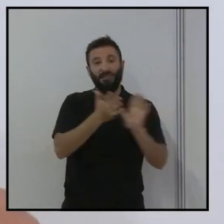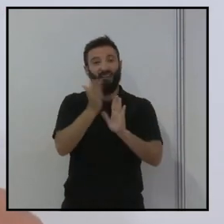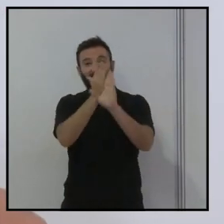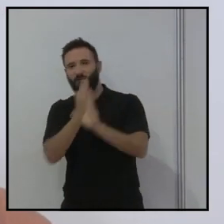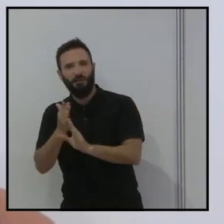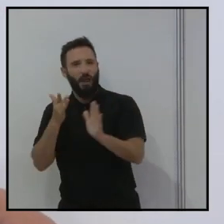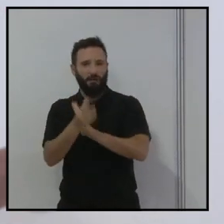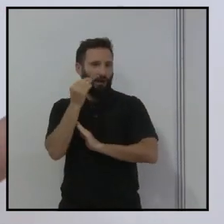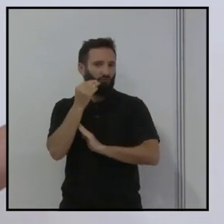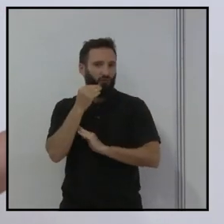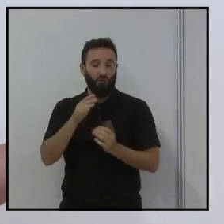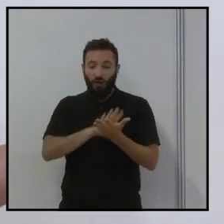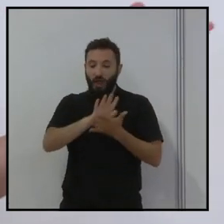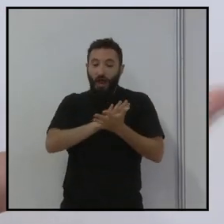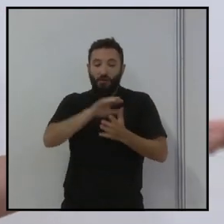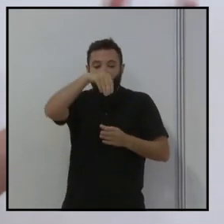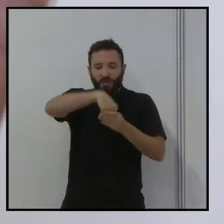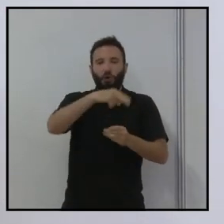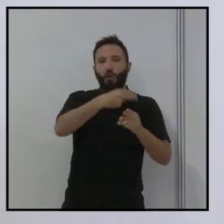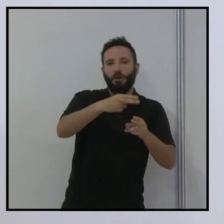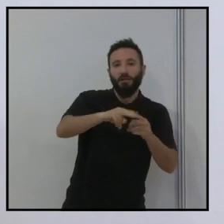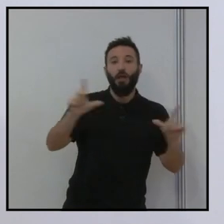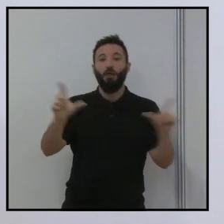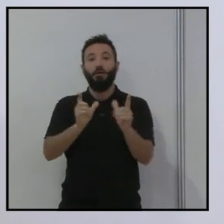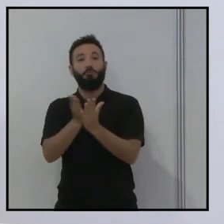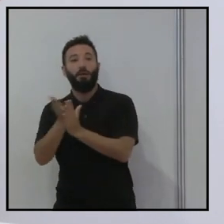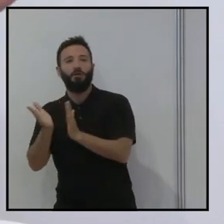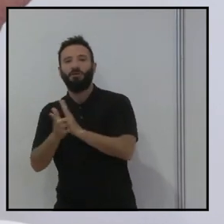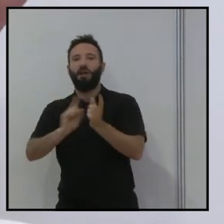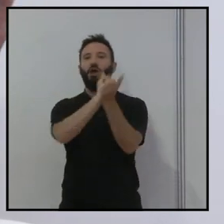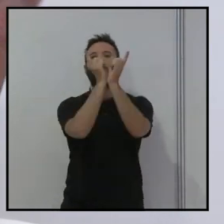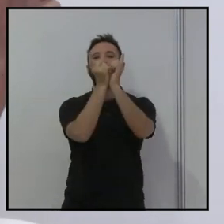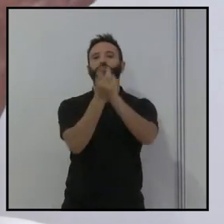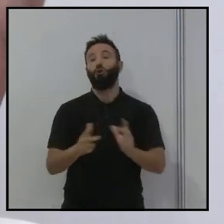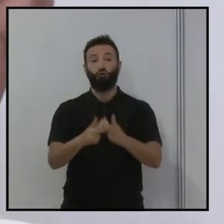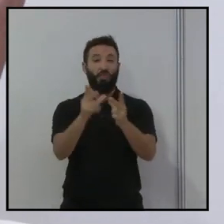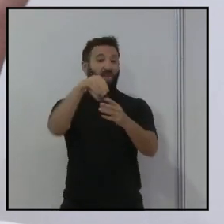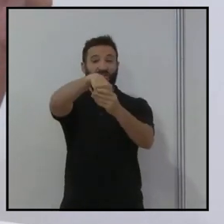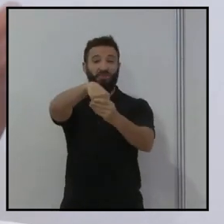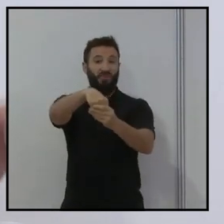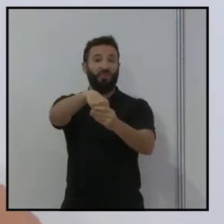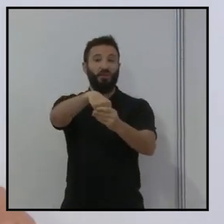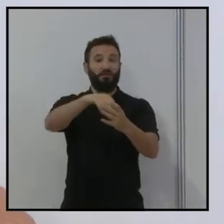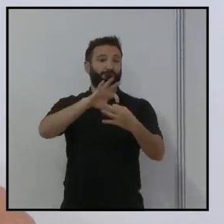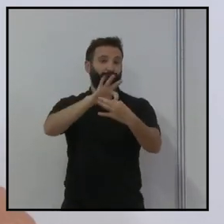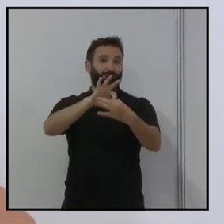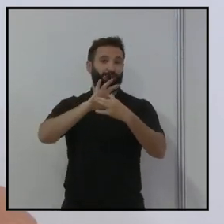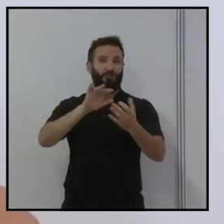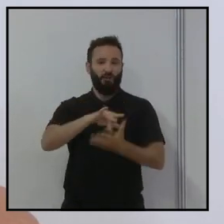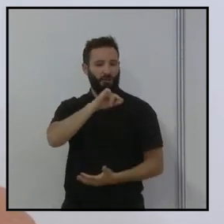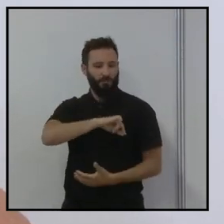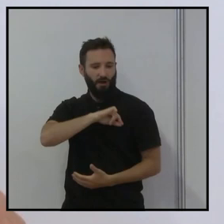hablar de ello. Lo que pasa es que, efectivamente, la política y los medios normalmente van a remolque de la sociedad. Me refiero en cuanto a estándares morales